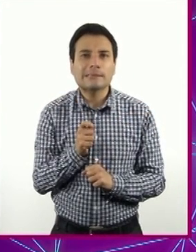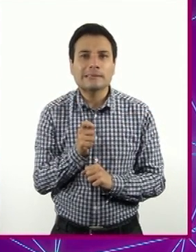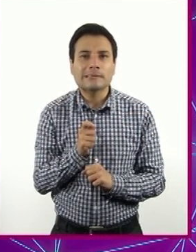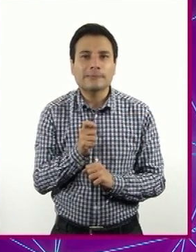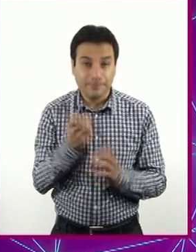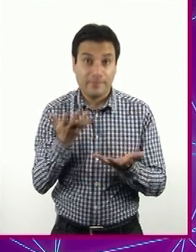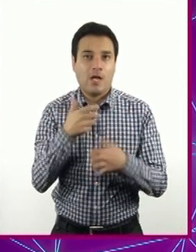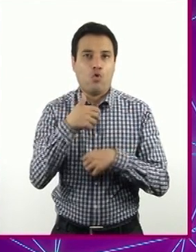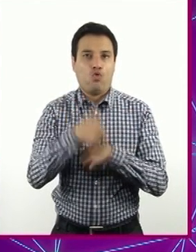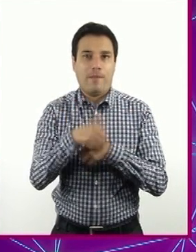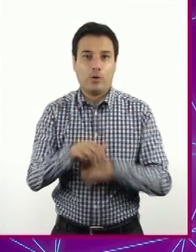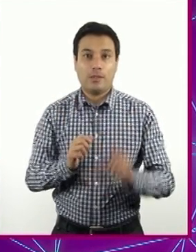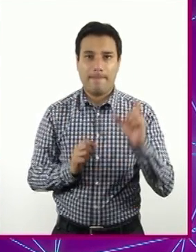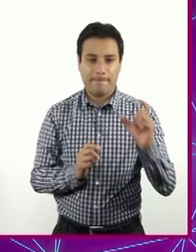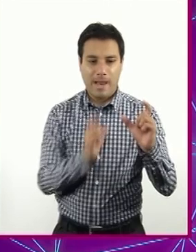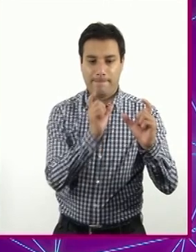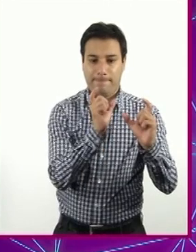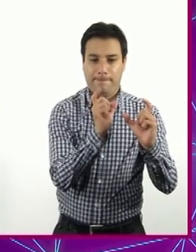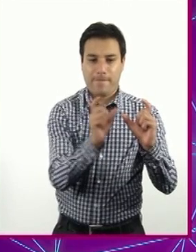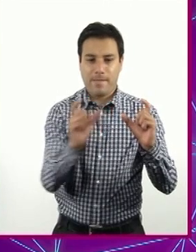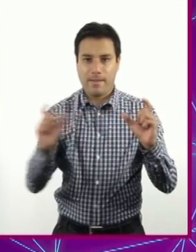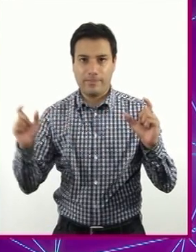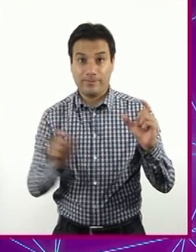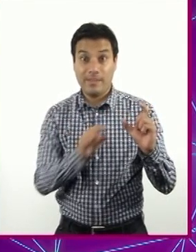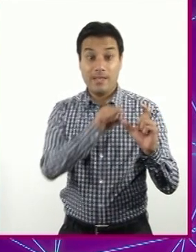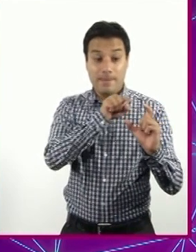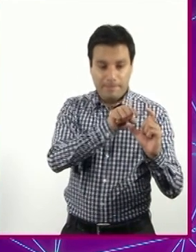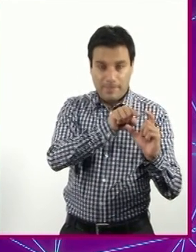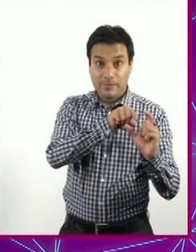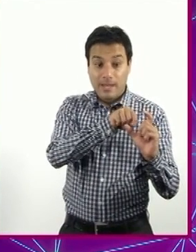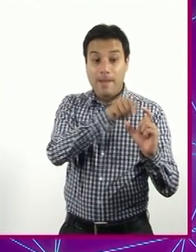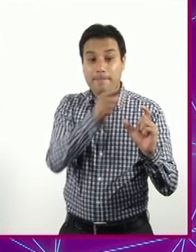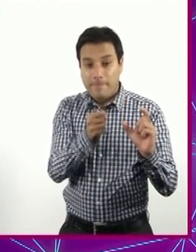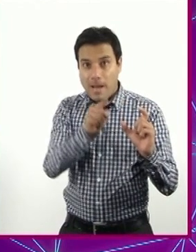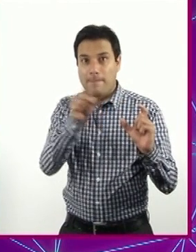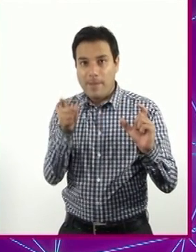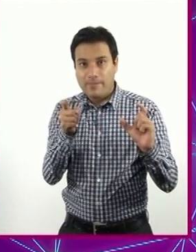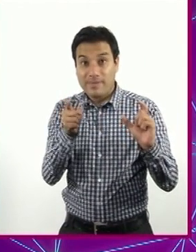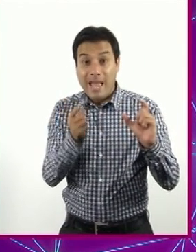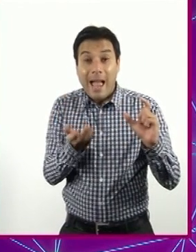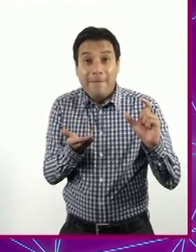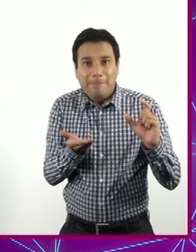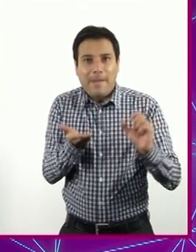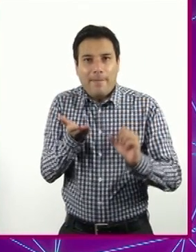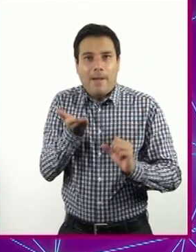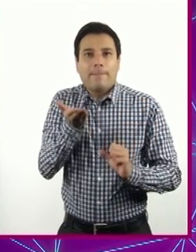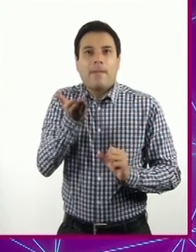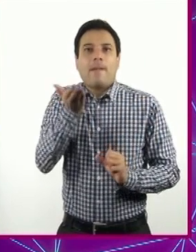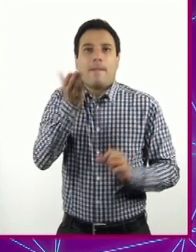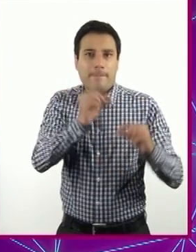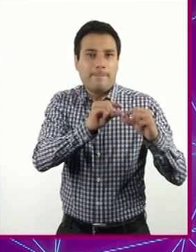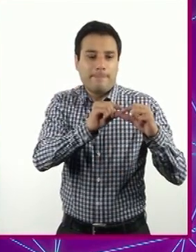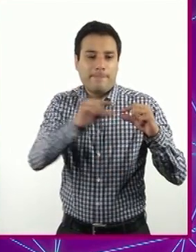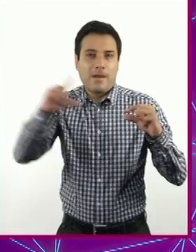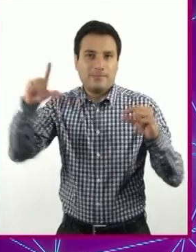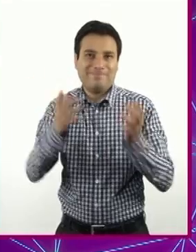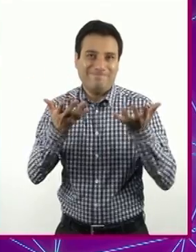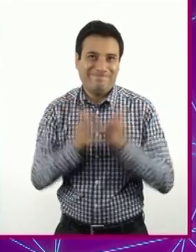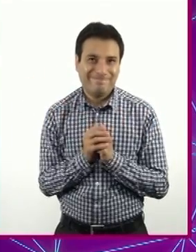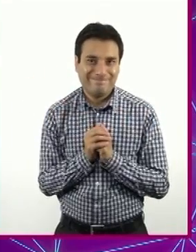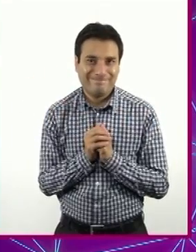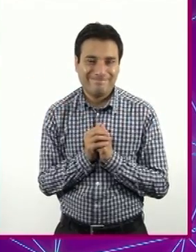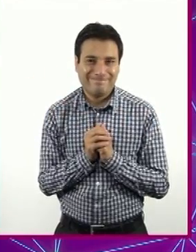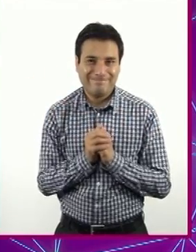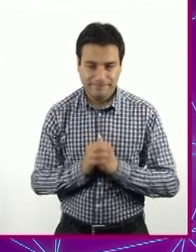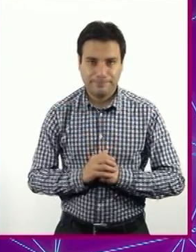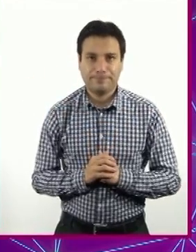de la sucesión son más grandes a medida que va aumentando la cantidad de términos. Es decir, de menor